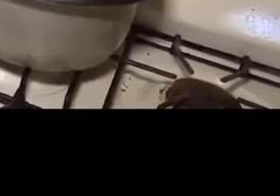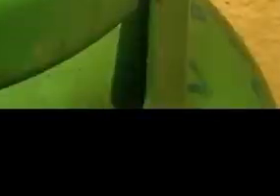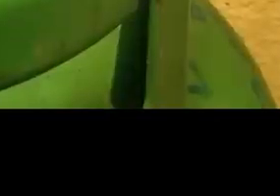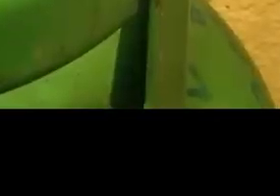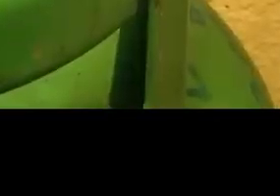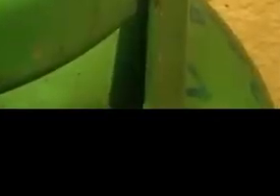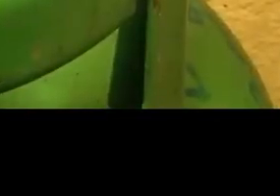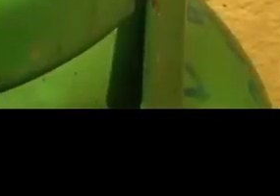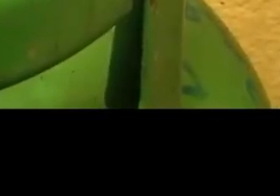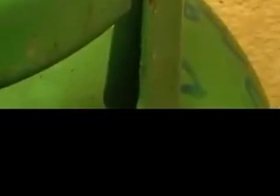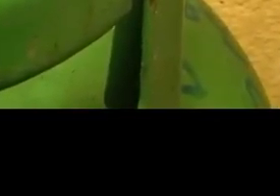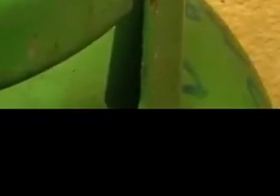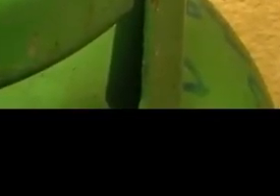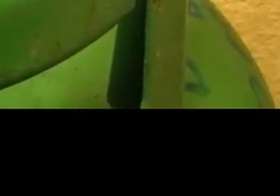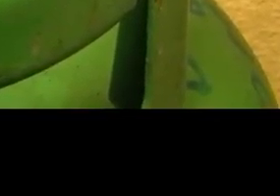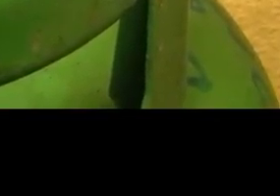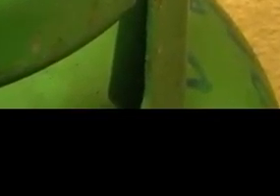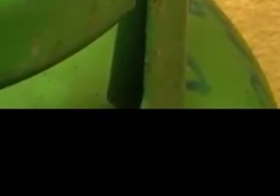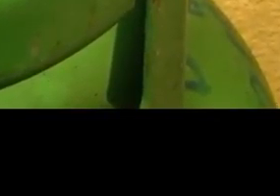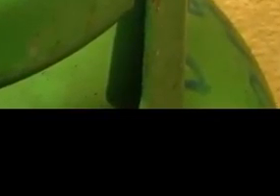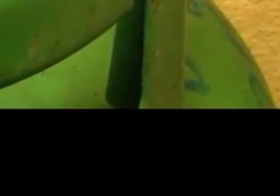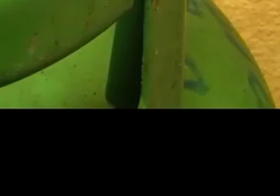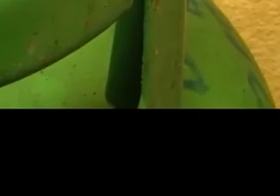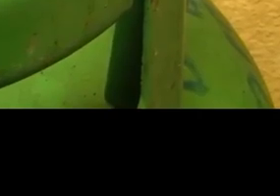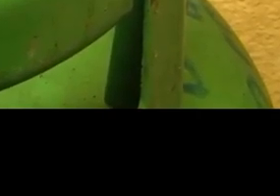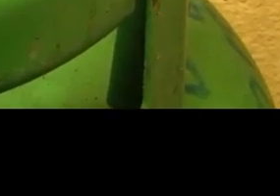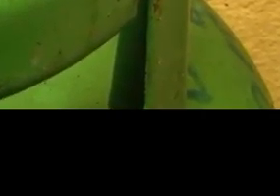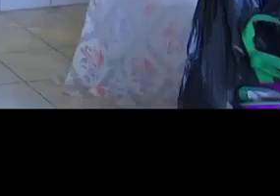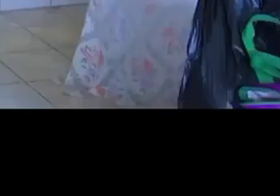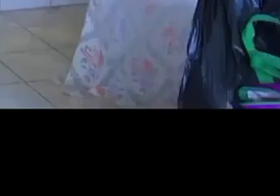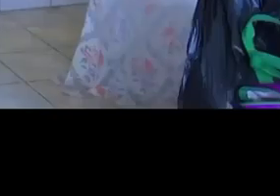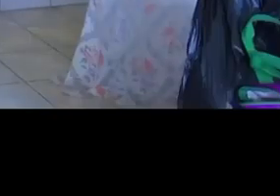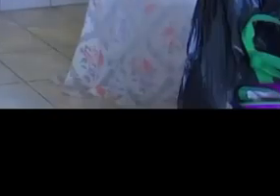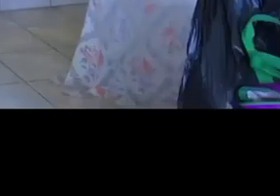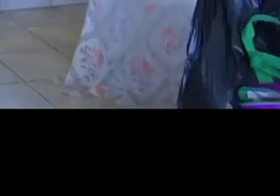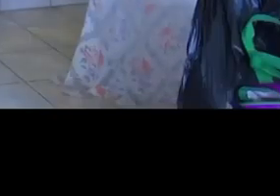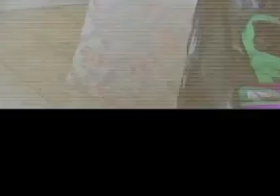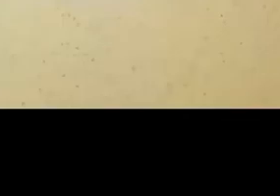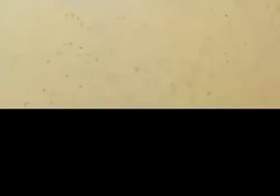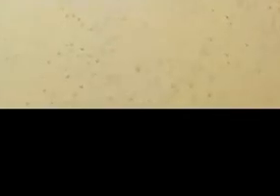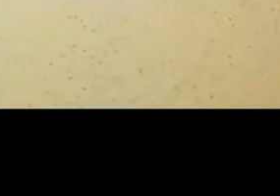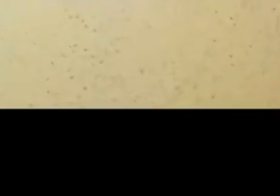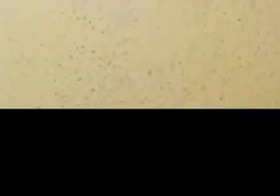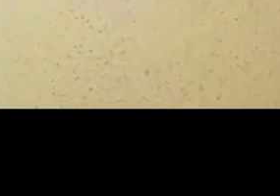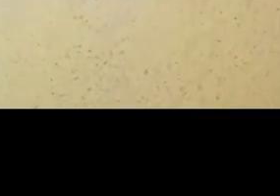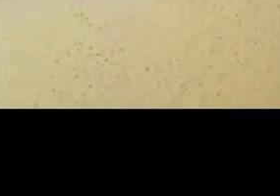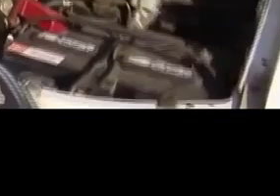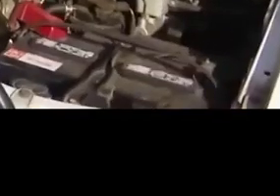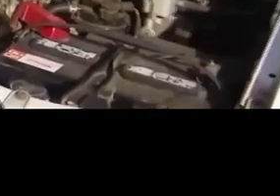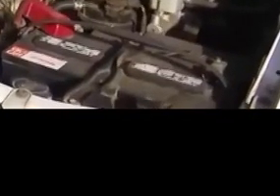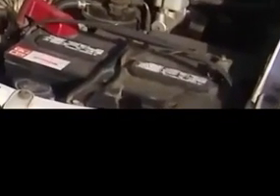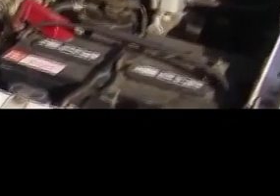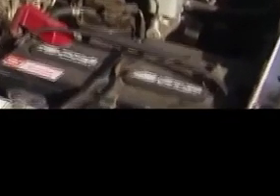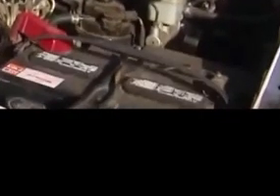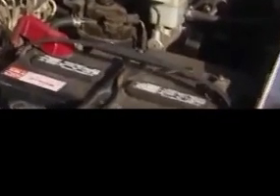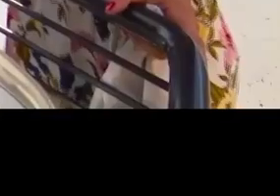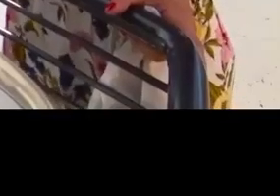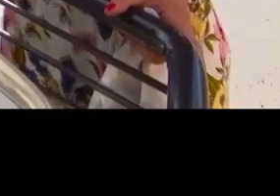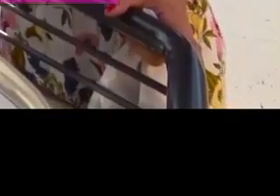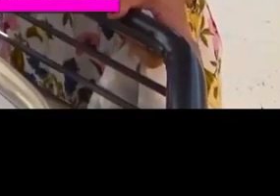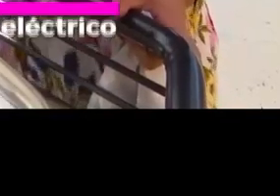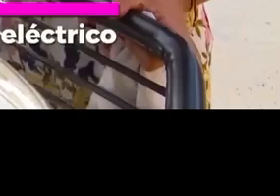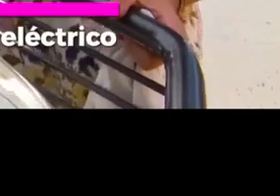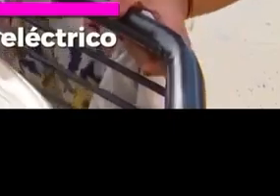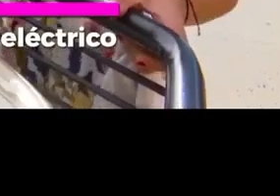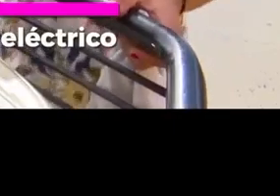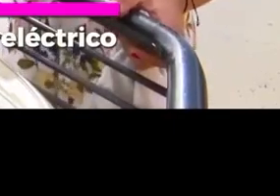Salir de la vivienda, cerremos la llave del regulador de gas de cocina, desconectemos aparatos electrónicos, revisemos que el vehículo